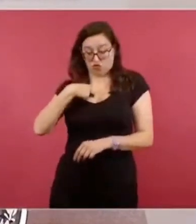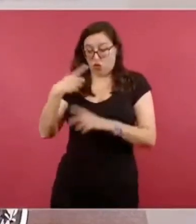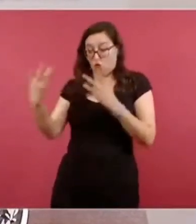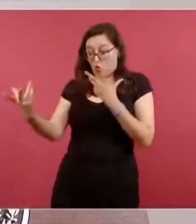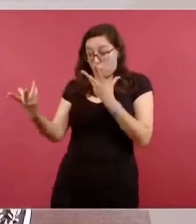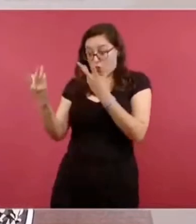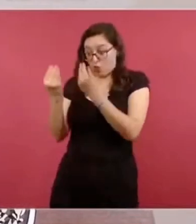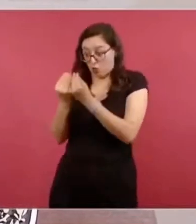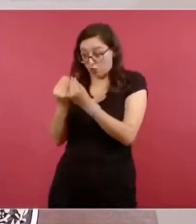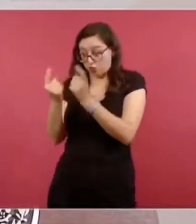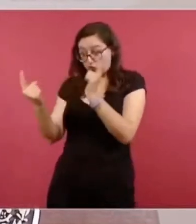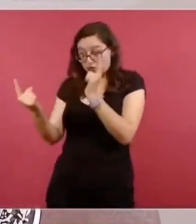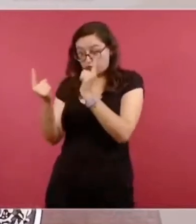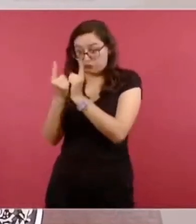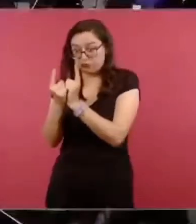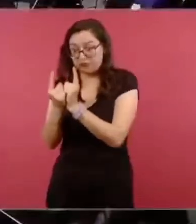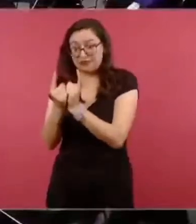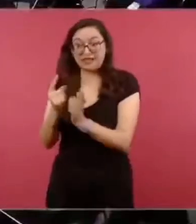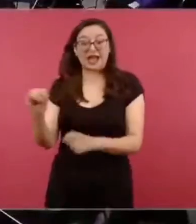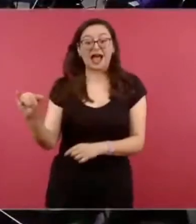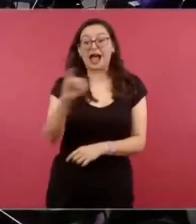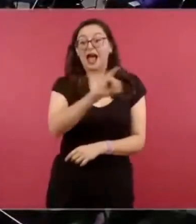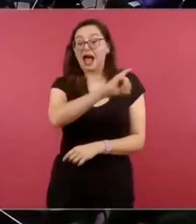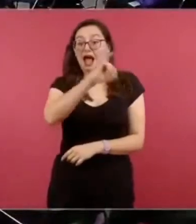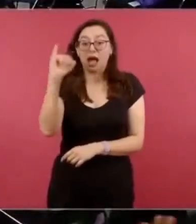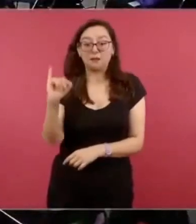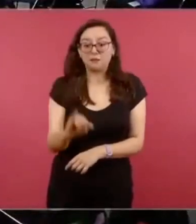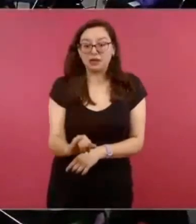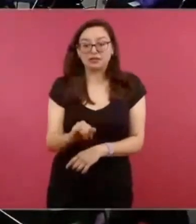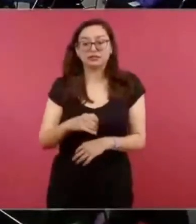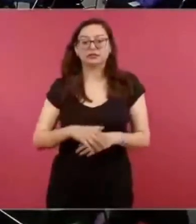¿Cómo se llama? Sergio Villarreal. Ofrezco